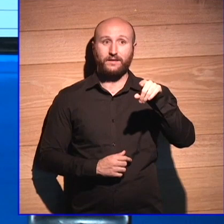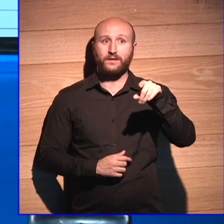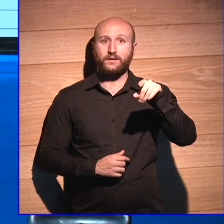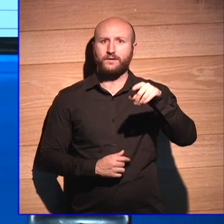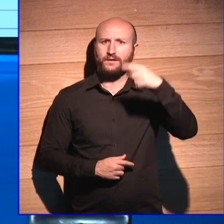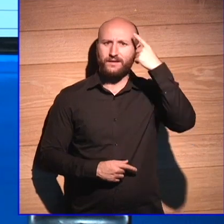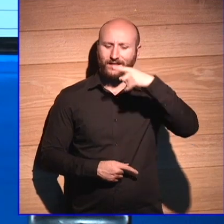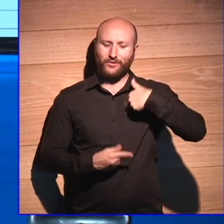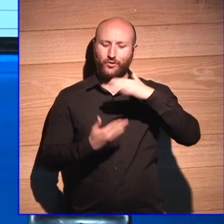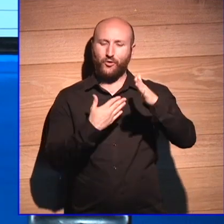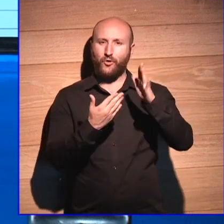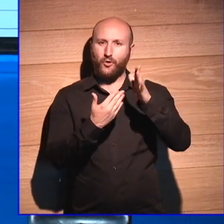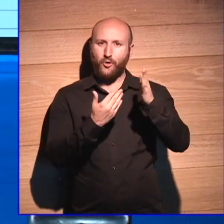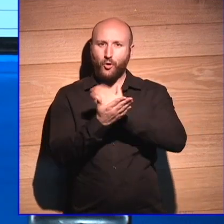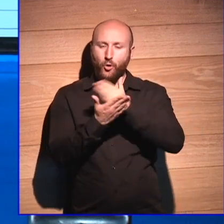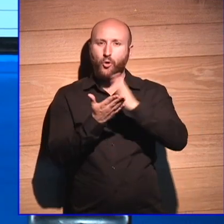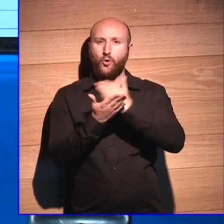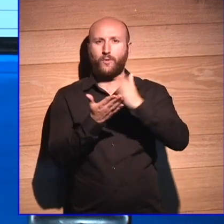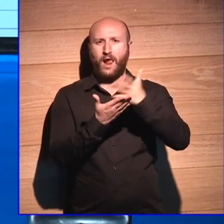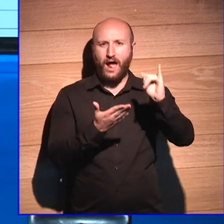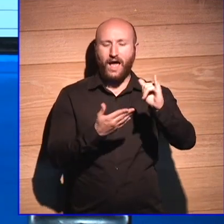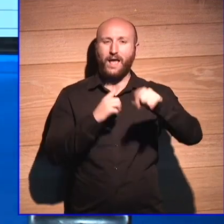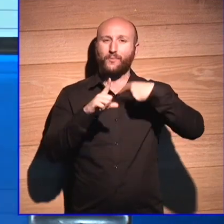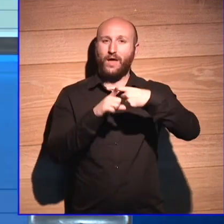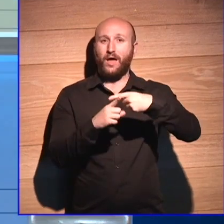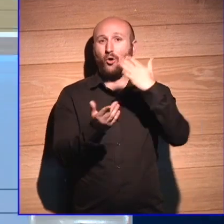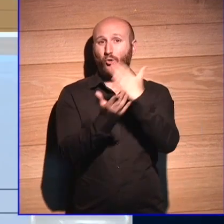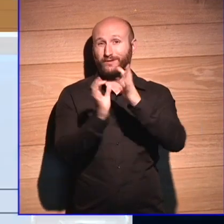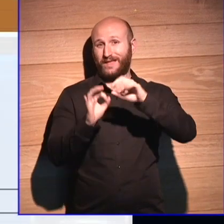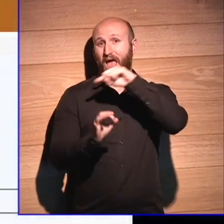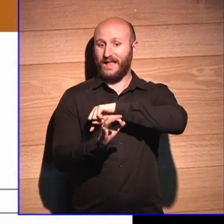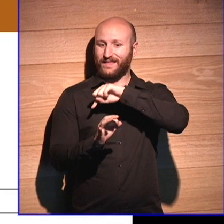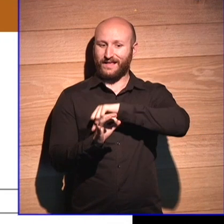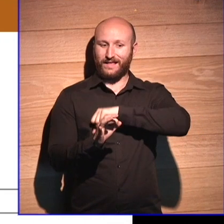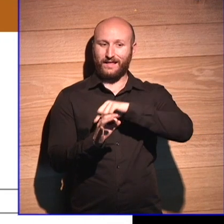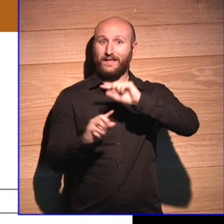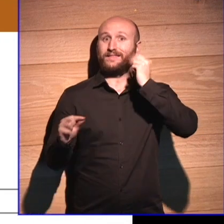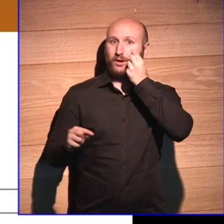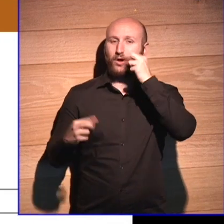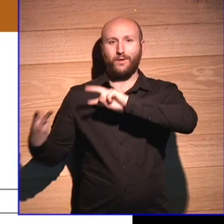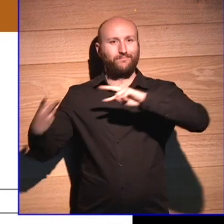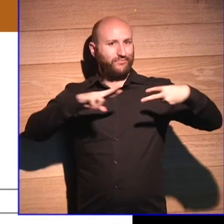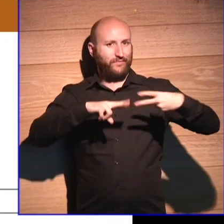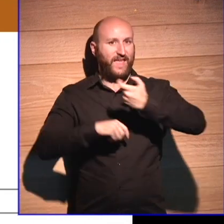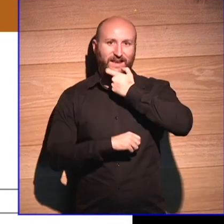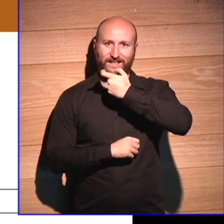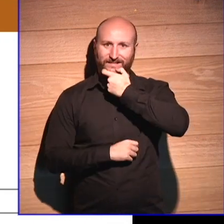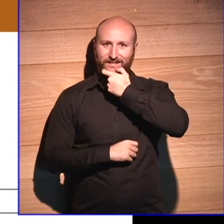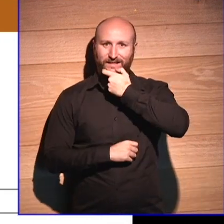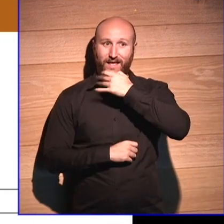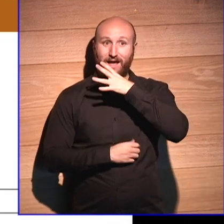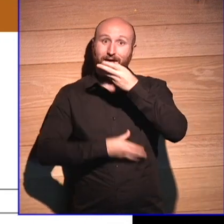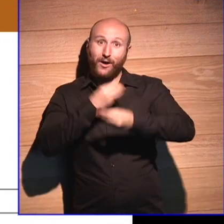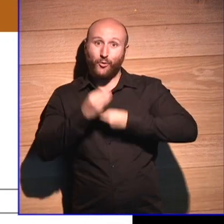tenía una novela y impartía cursos de ética basados en la novela, y la tradujo al inglés, y ahora está siendo utilizada junto con